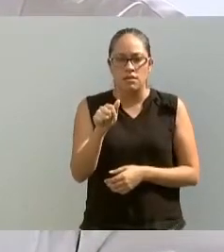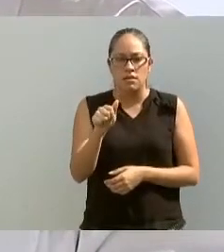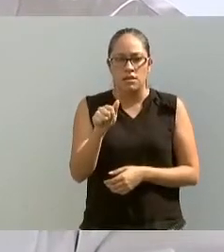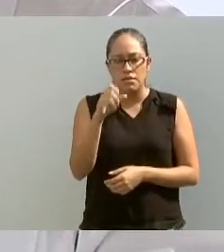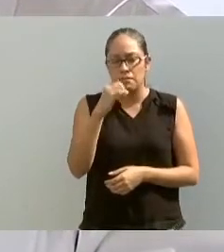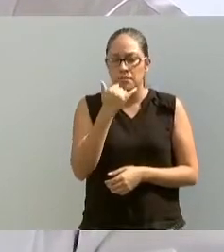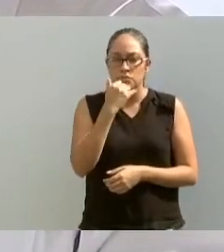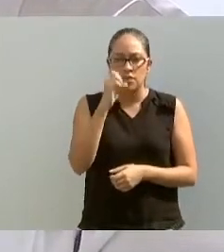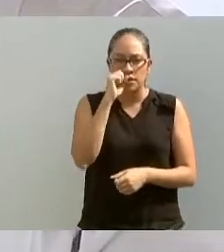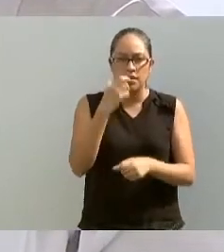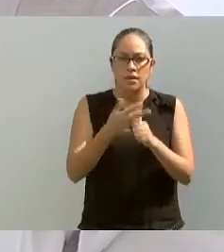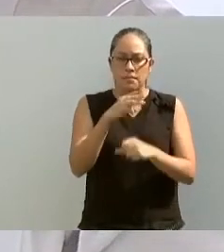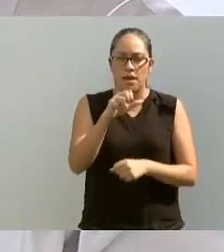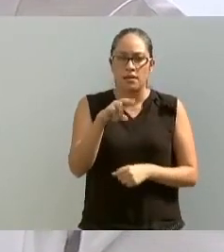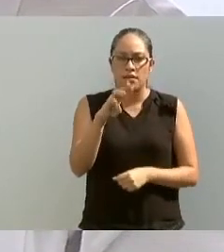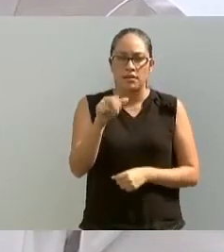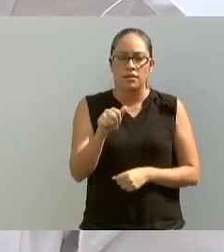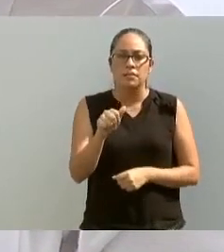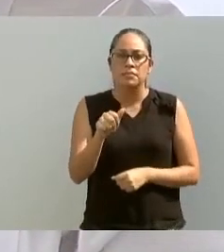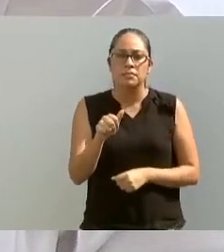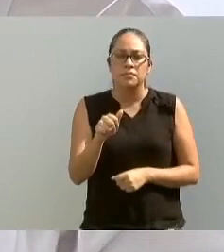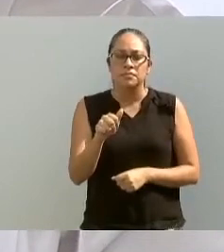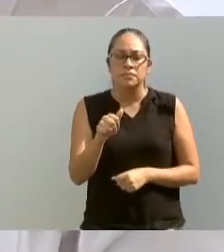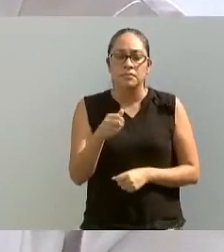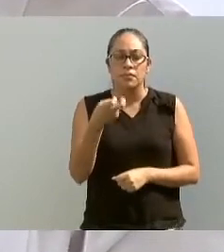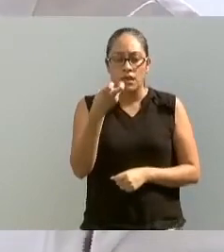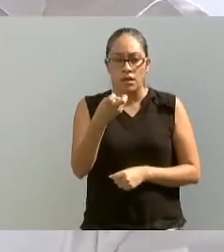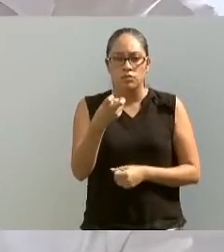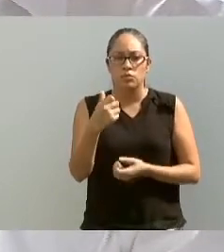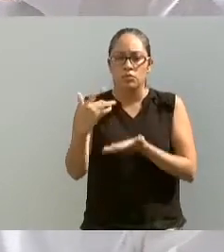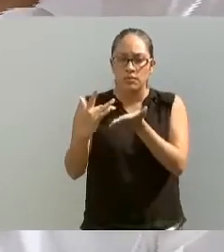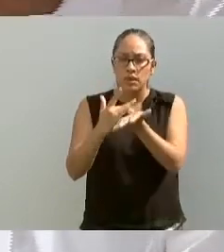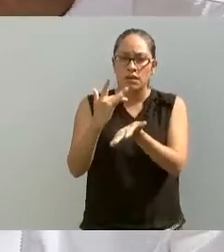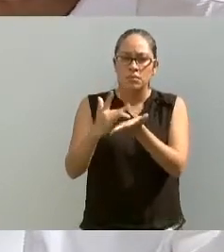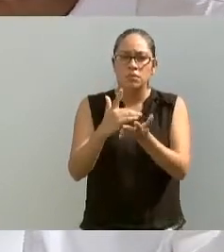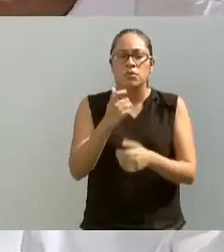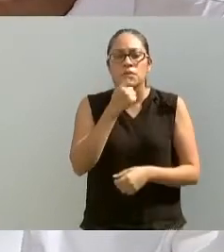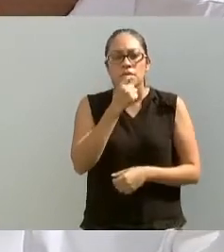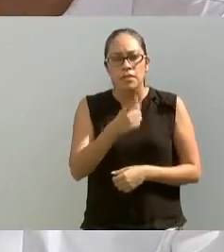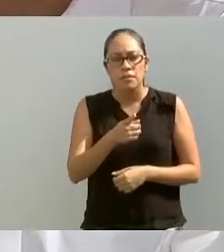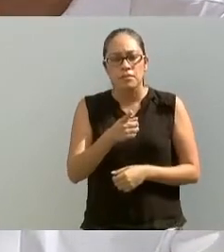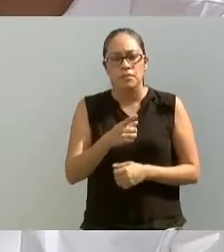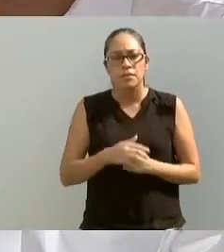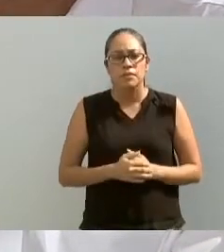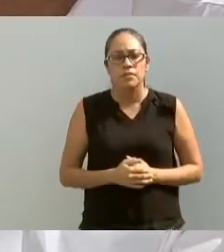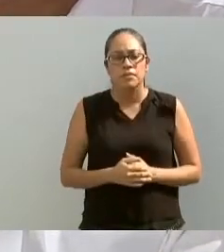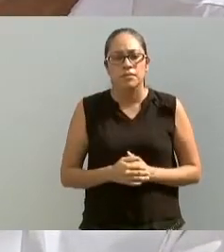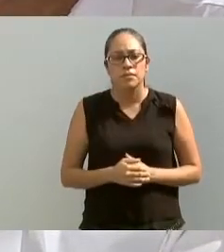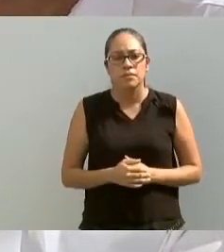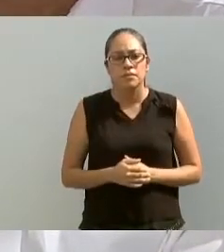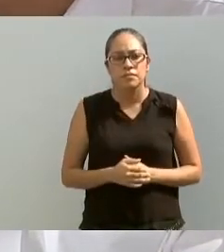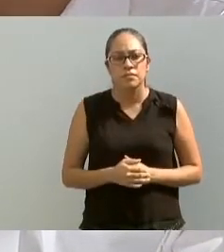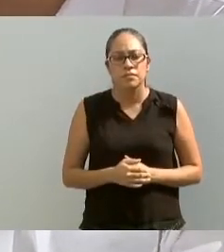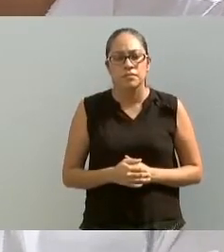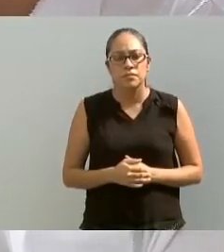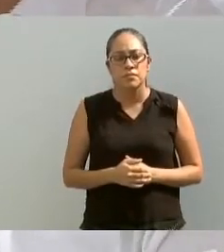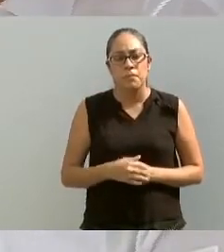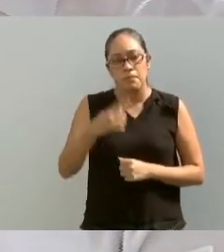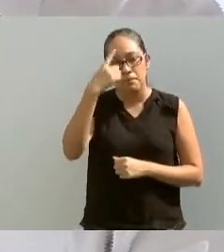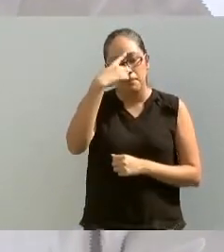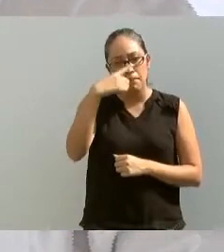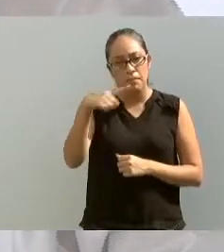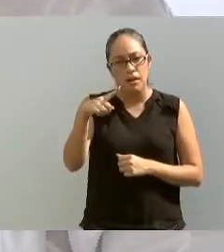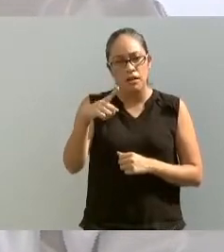que está ayudándonos sobre todo para poner